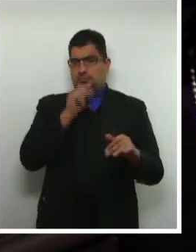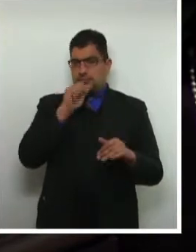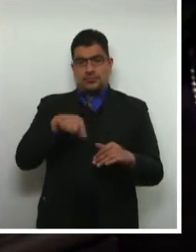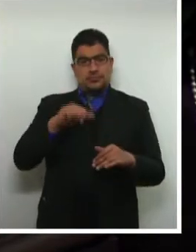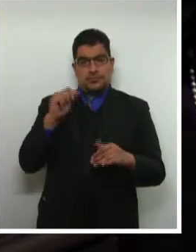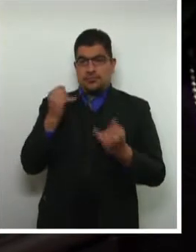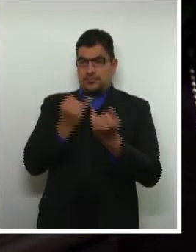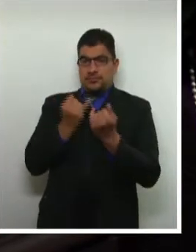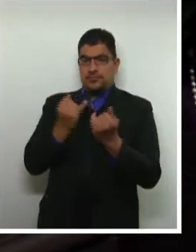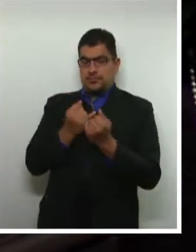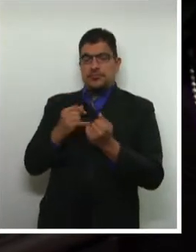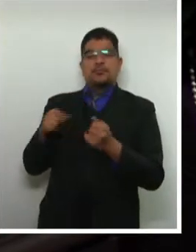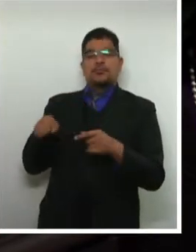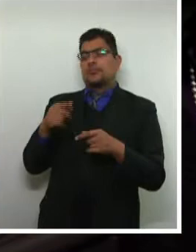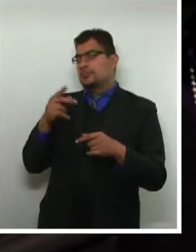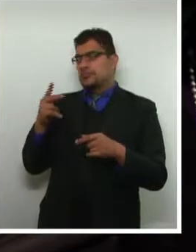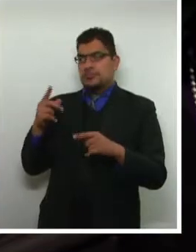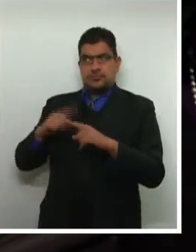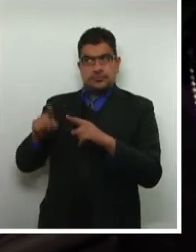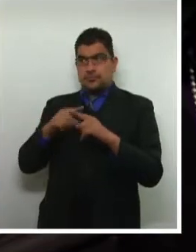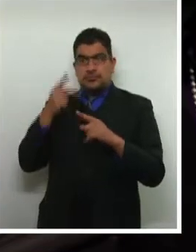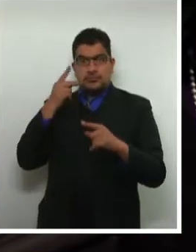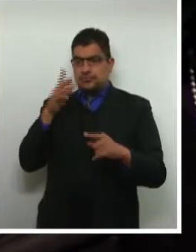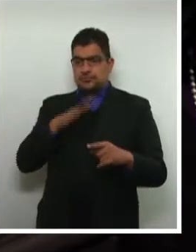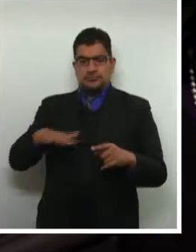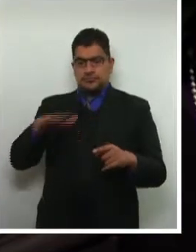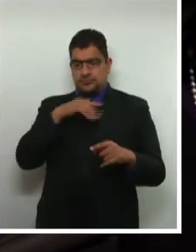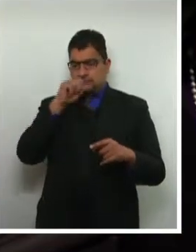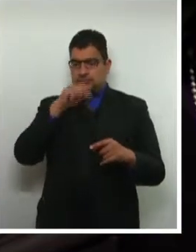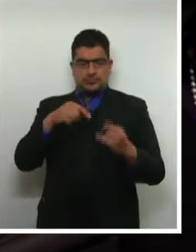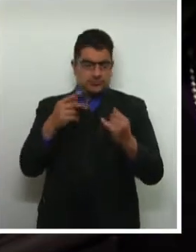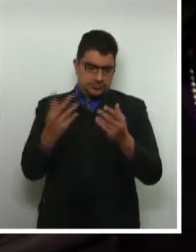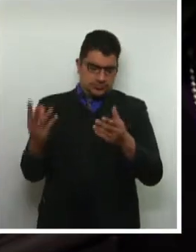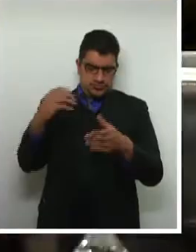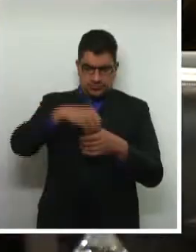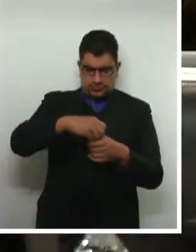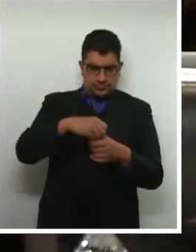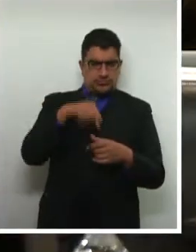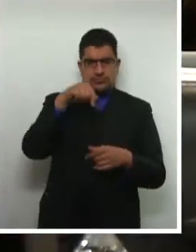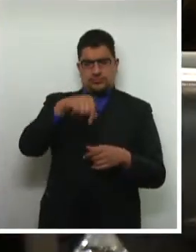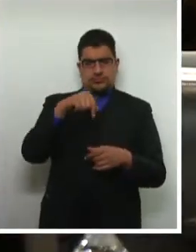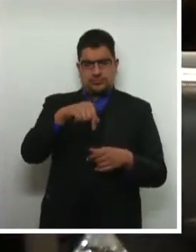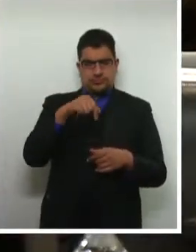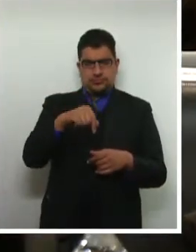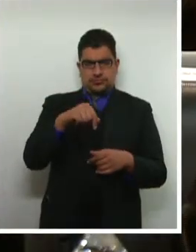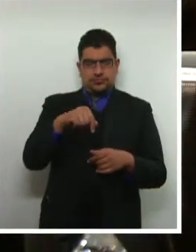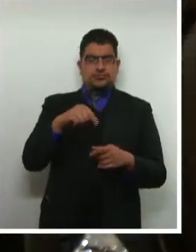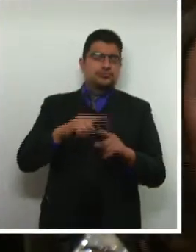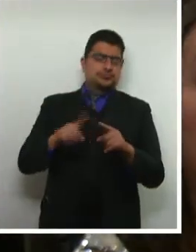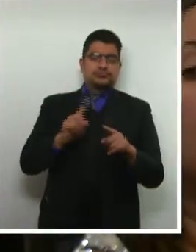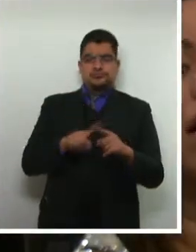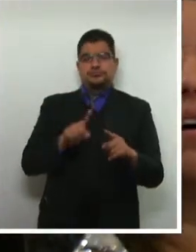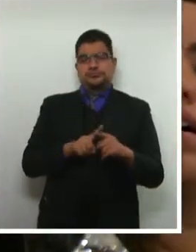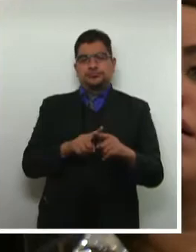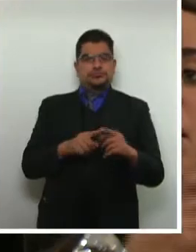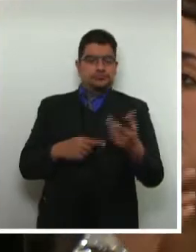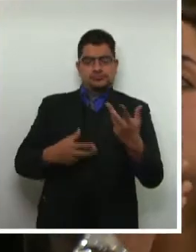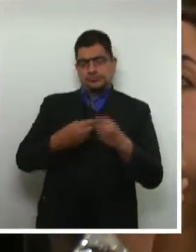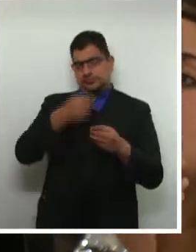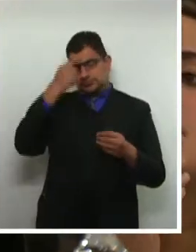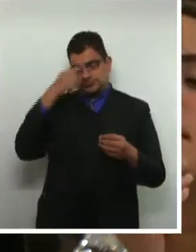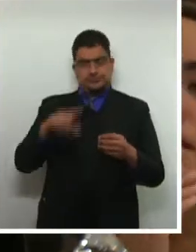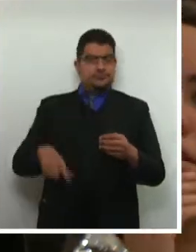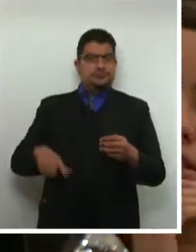políticas públicas, pues ese consejo tiene el espacio dentro de las políticas de concertación del gobierno